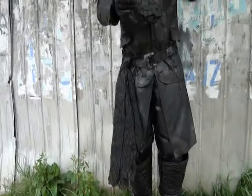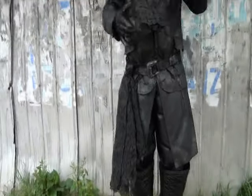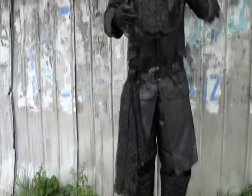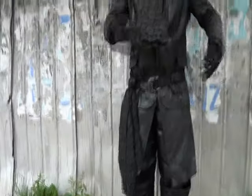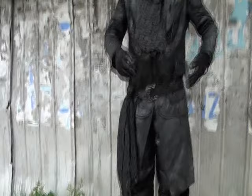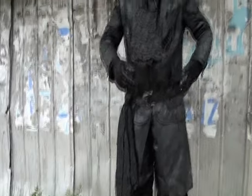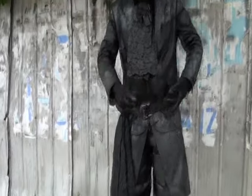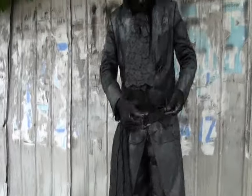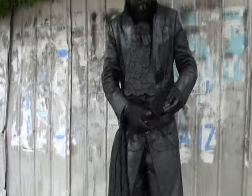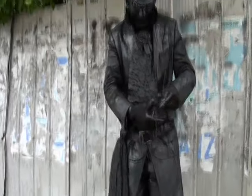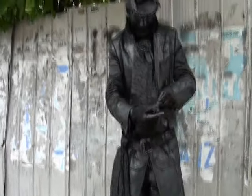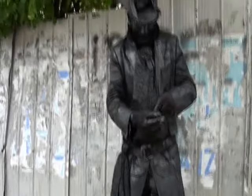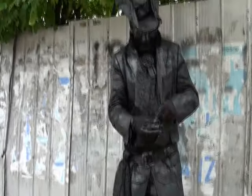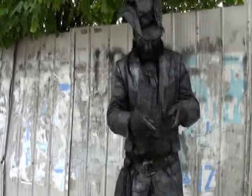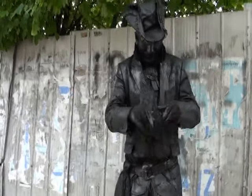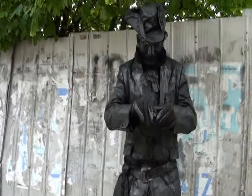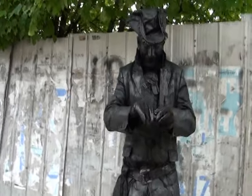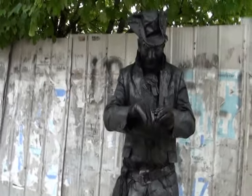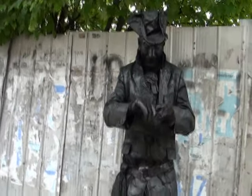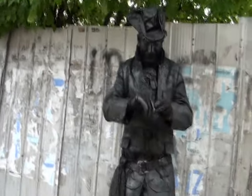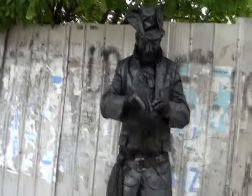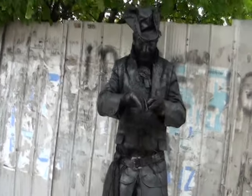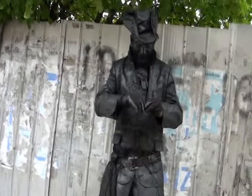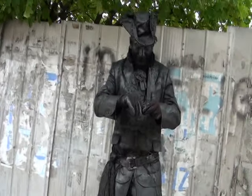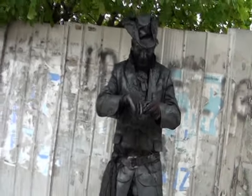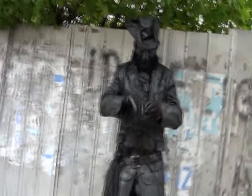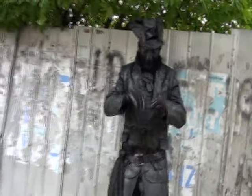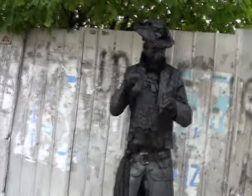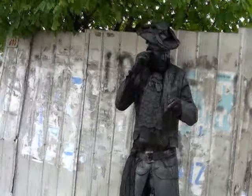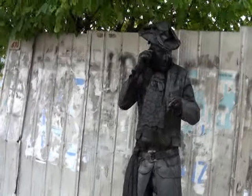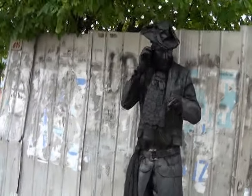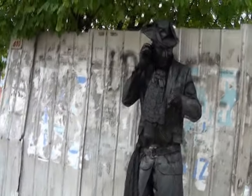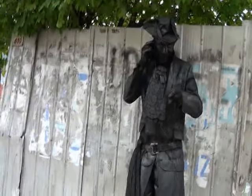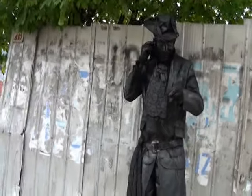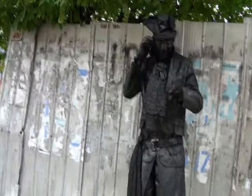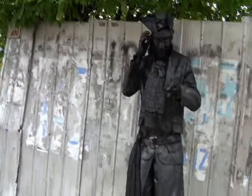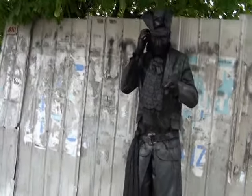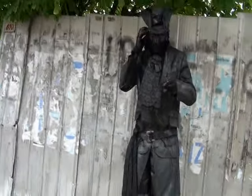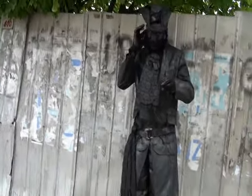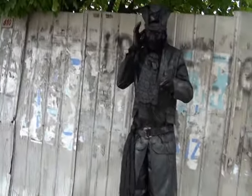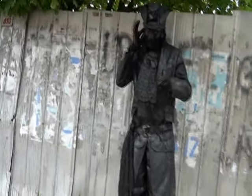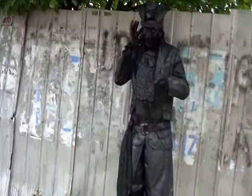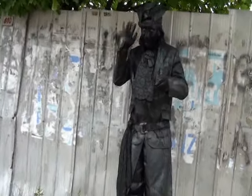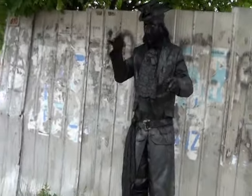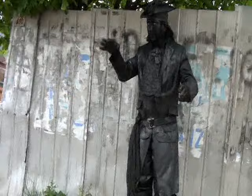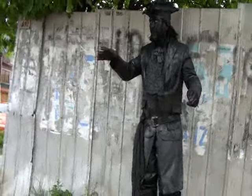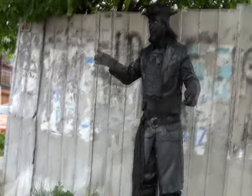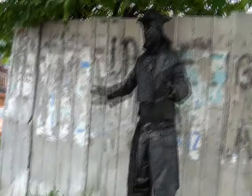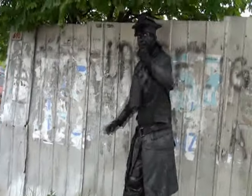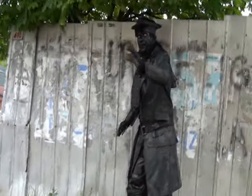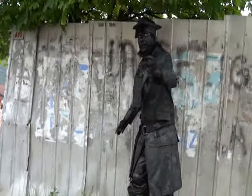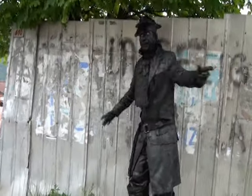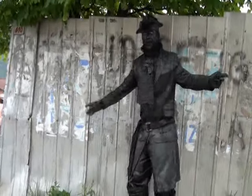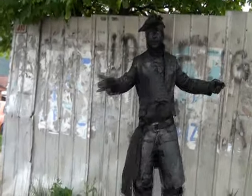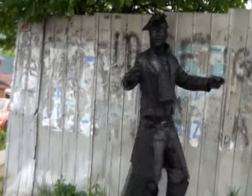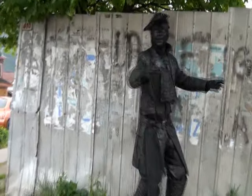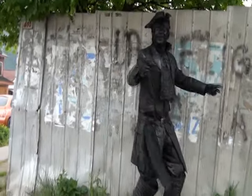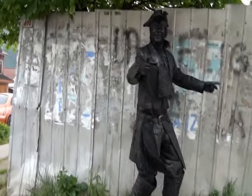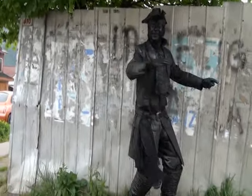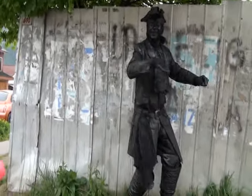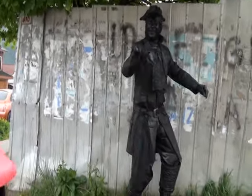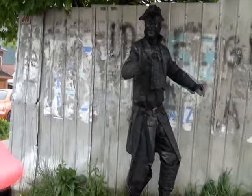pero ha sido primero. Lo que tú tratas de representar precisamente cuando la gente deposita una moneda, que es el arte que tú